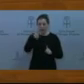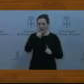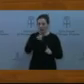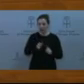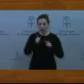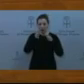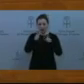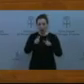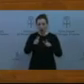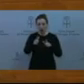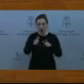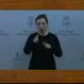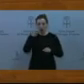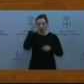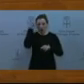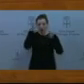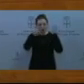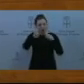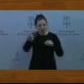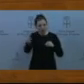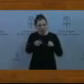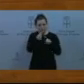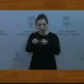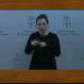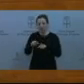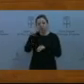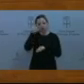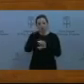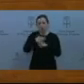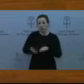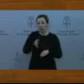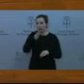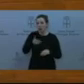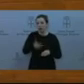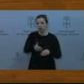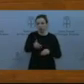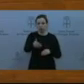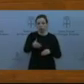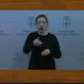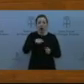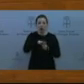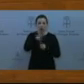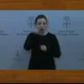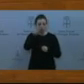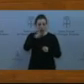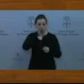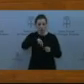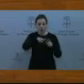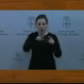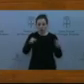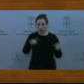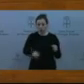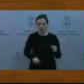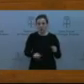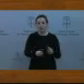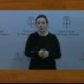que es fundamental para el futuro de nuestro medio rural en Asturias. Dentro de lo que debe ser una apuesta por un